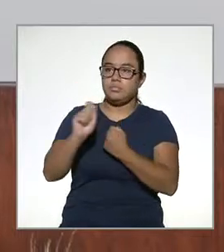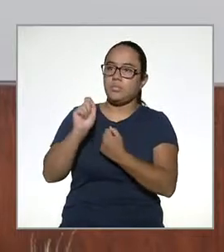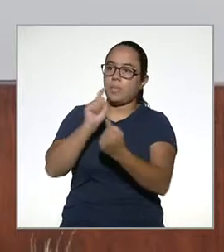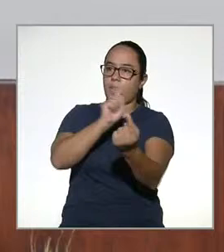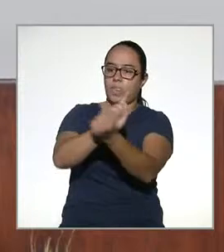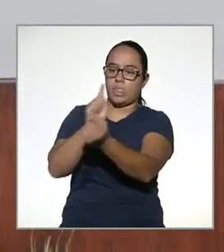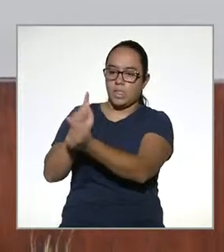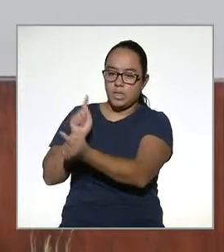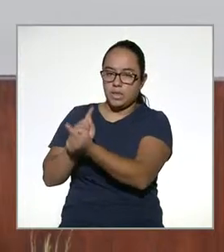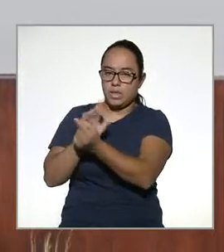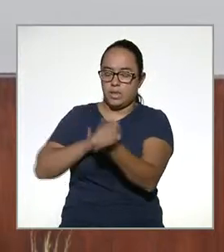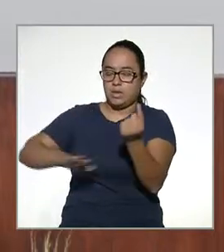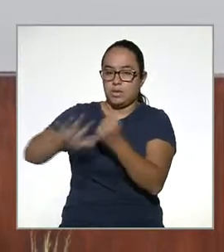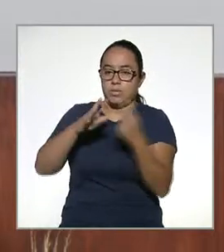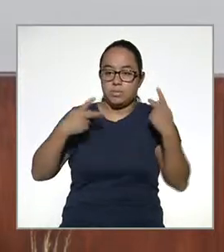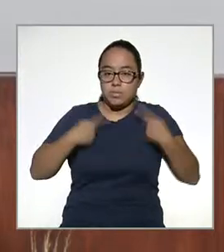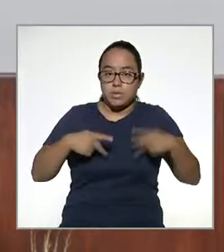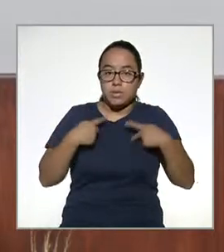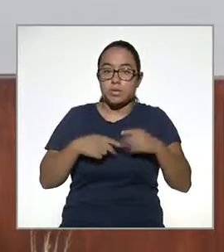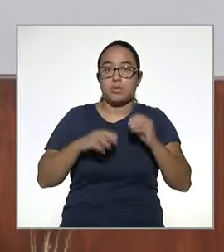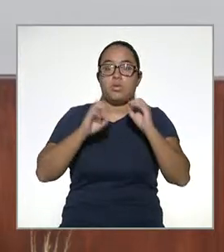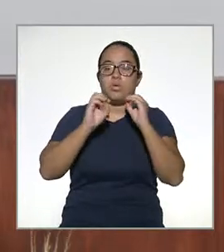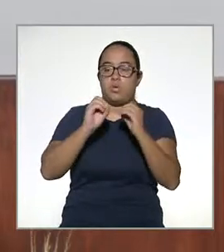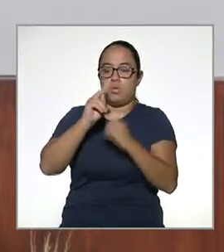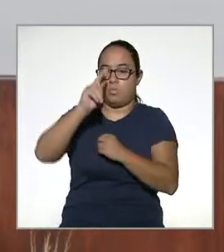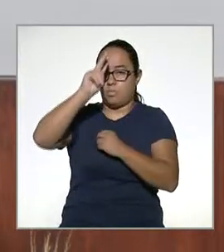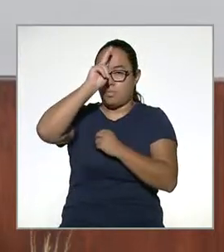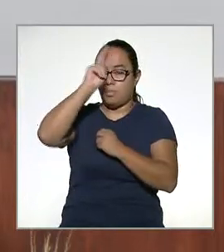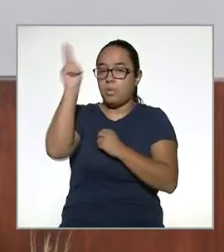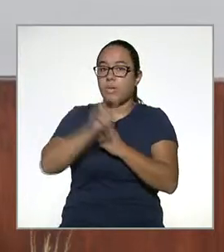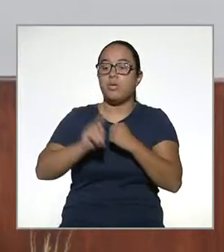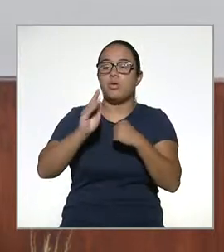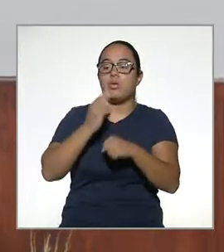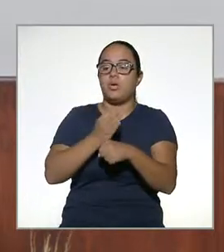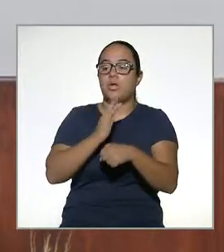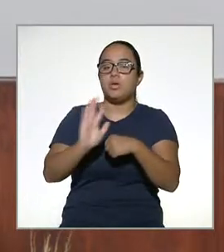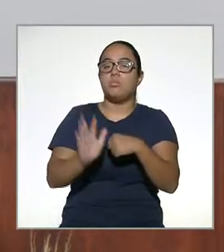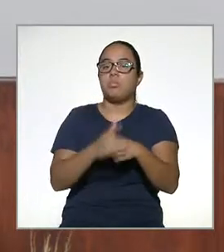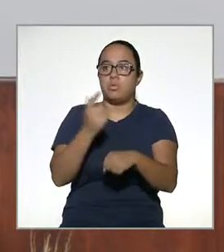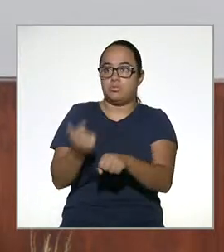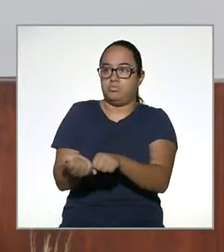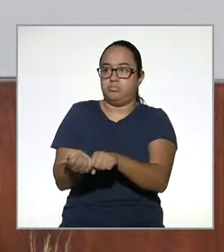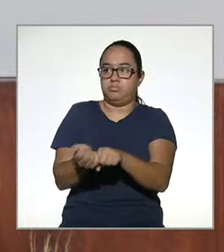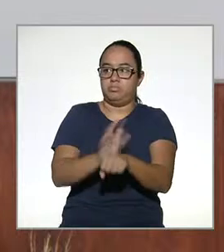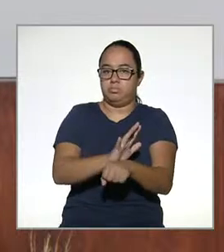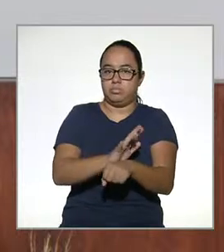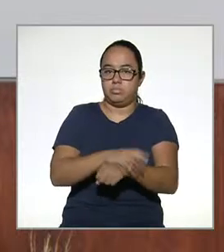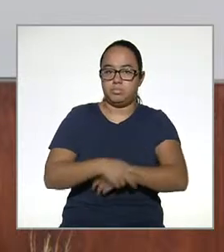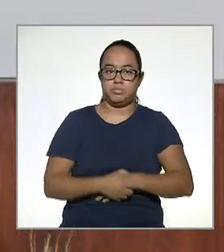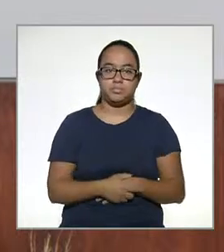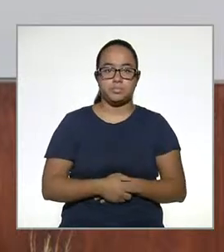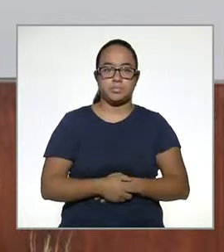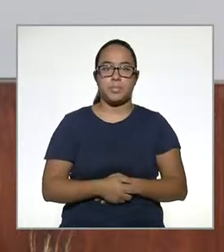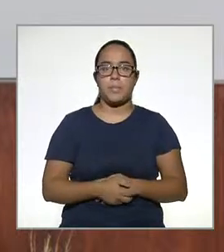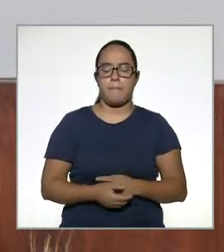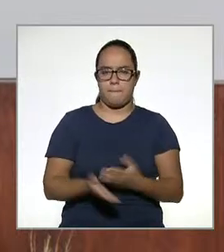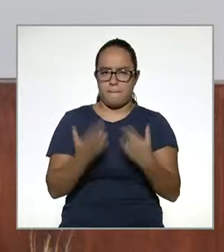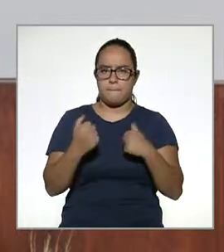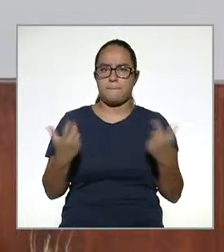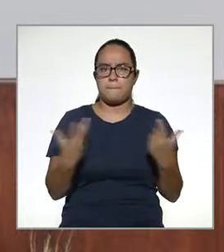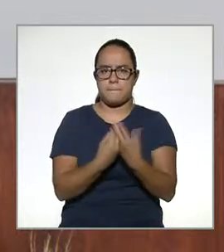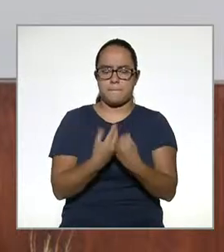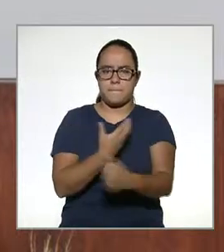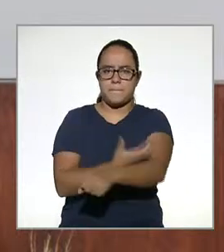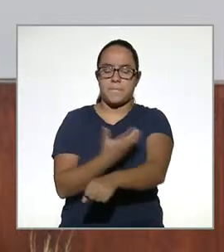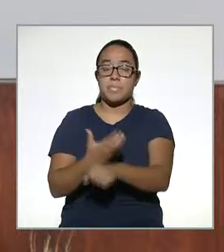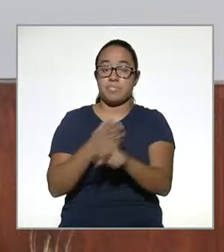encausado o digamos disparado por la pandemia que estamos viviendo en estos momentos. Así que acompáñenos, quédense